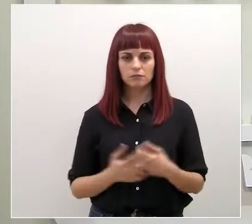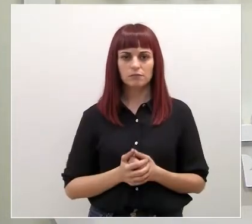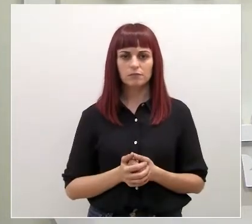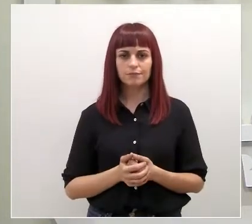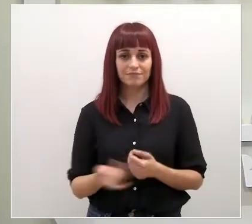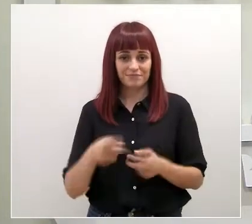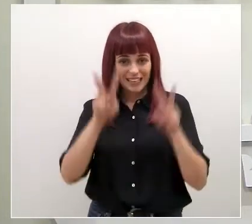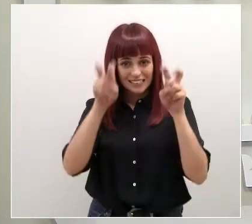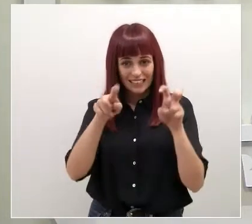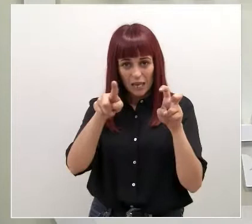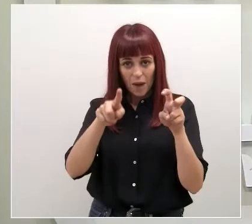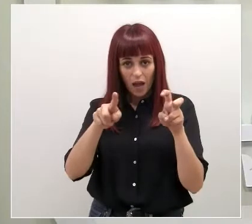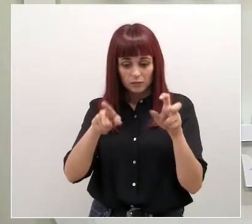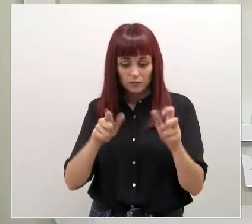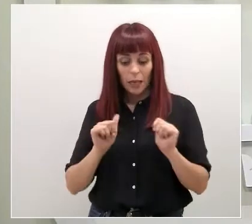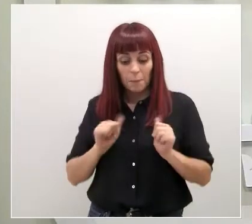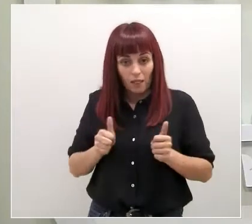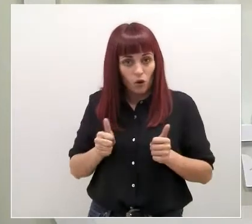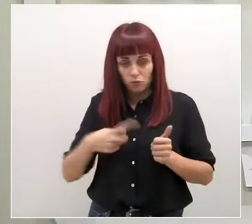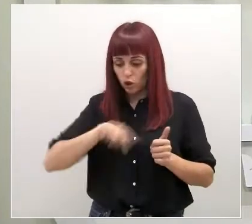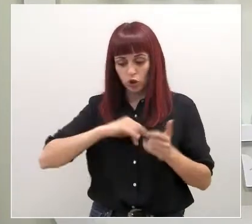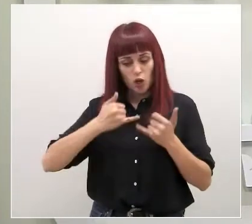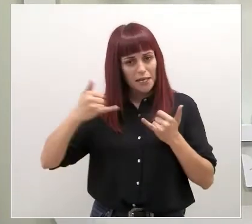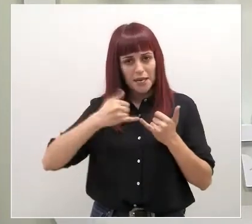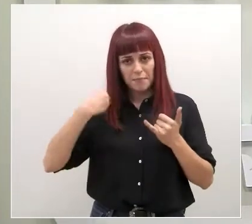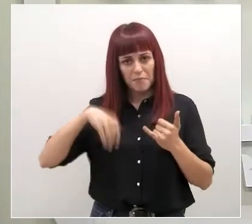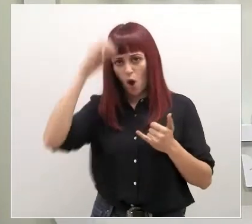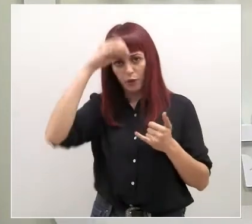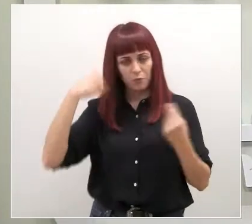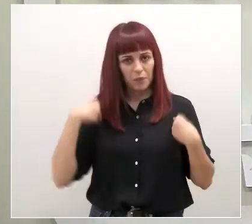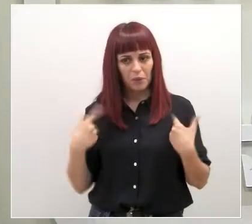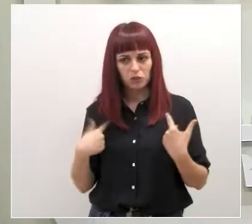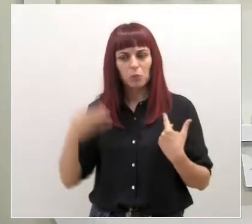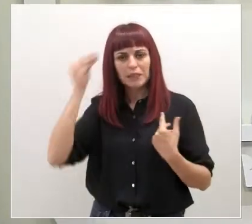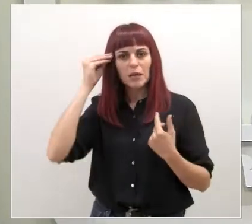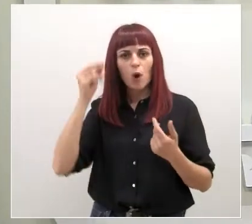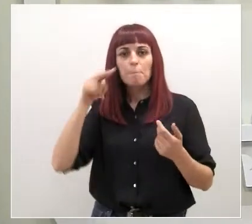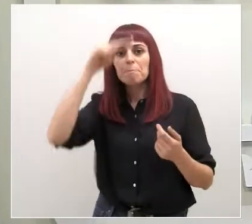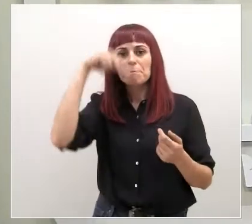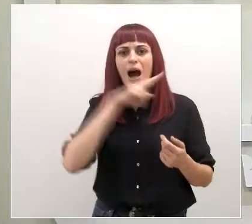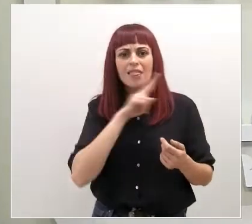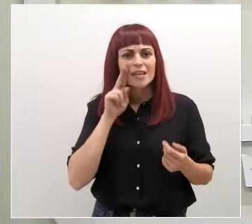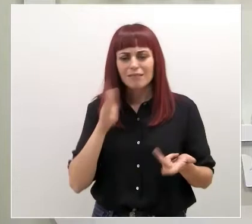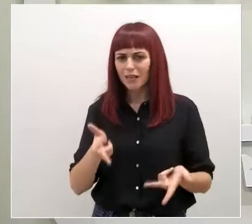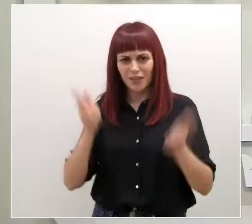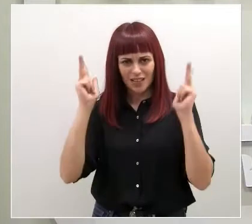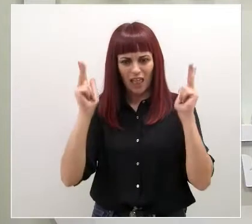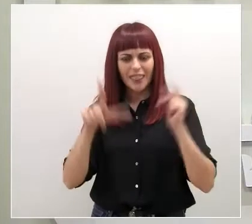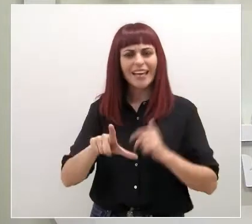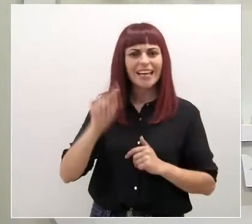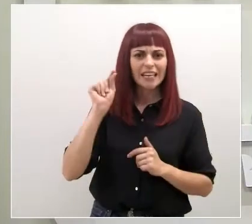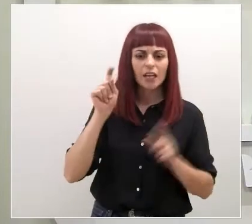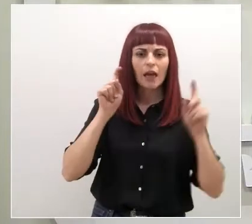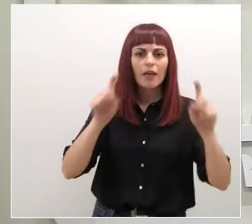este tema se puso encima de la mesa, y es que creemos firmemente en esa libertad que tienen los padres y las madres de elegir